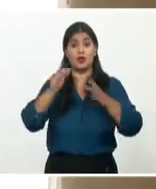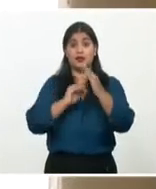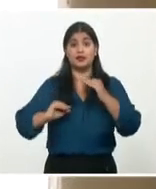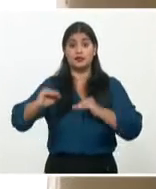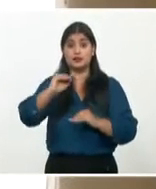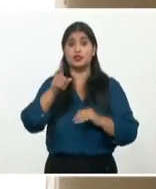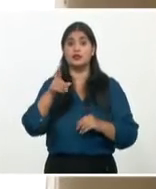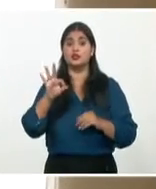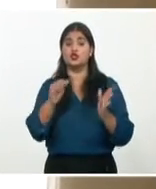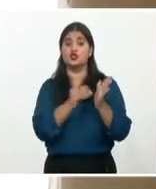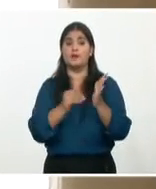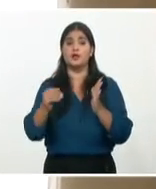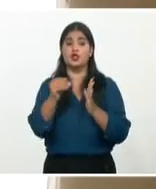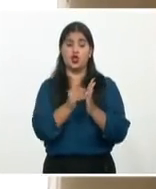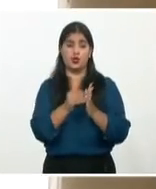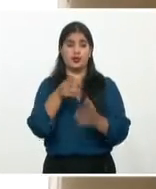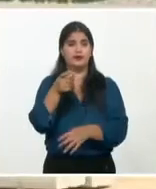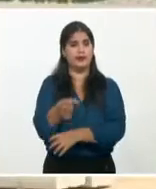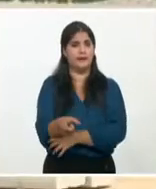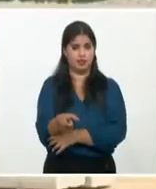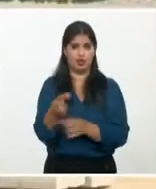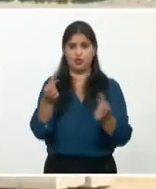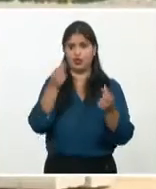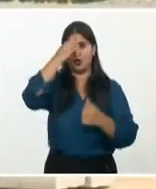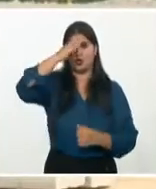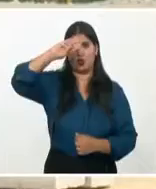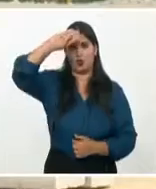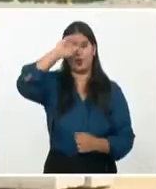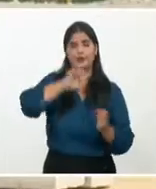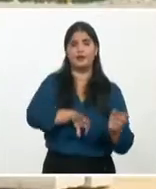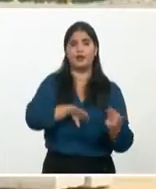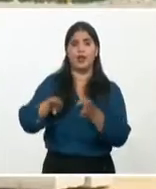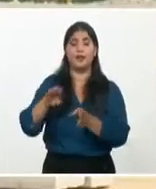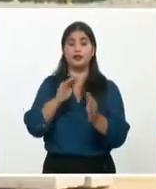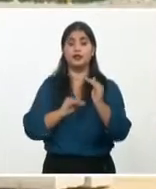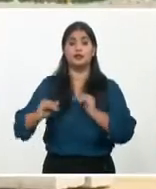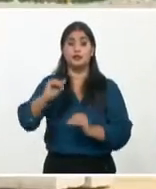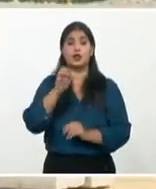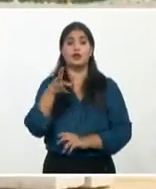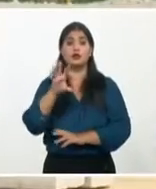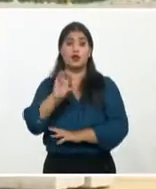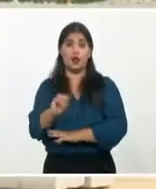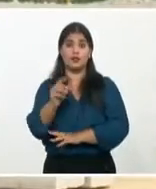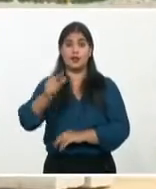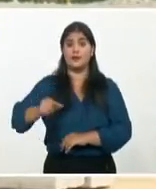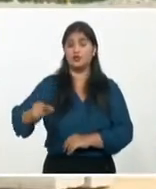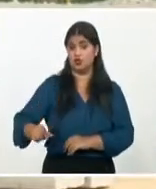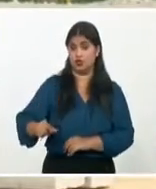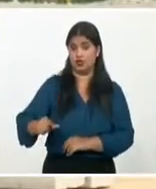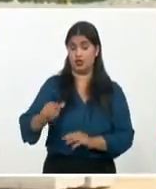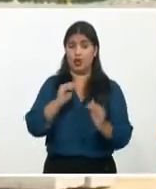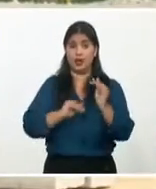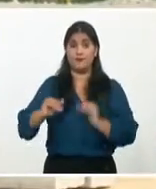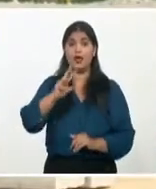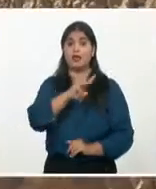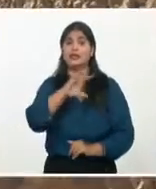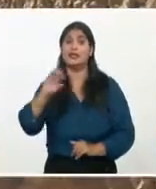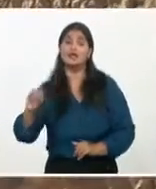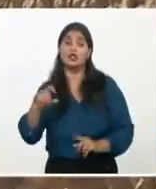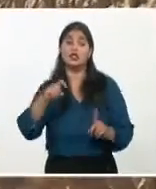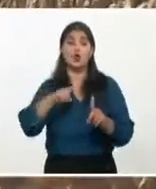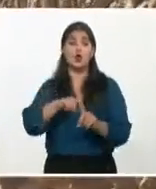de pesos en moneda nacional. Tenemos más de 40 clientes al cual le damos el servicio eléctrico, con más de 300 kilómetros de línea